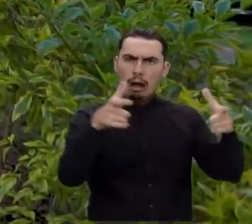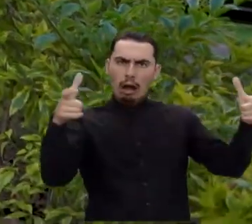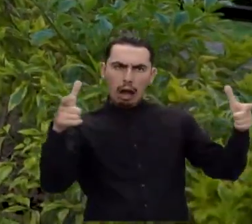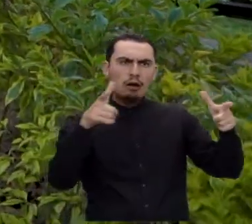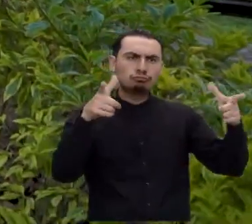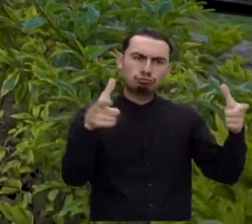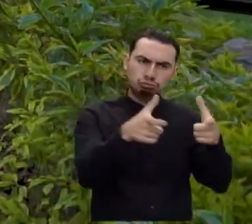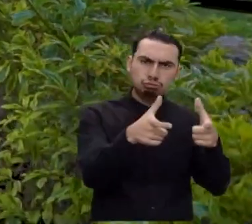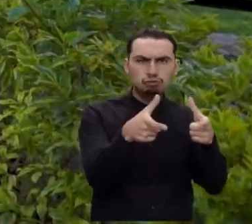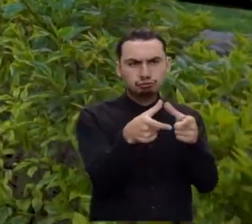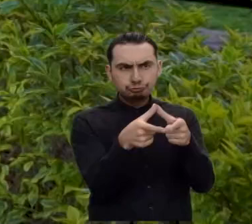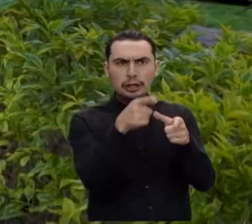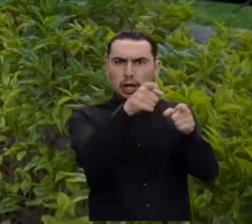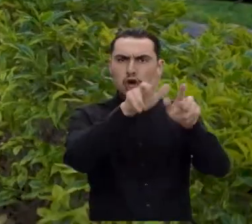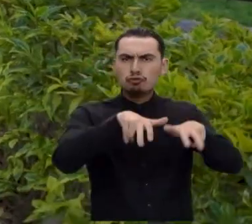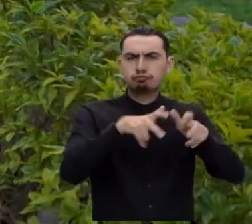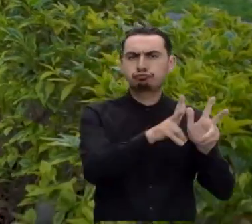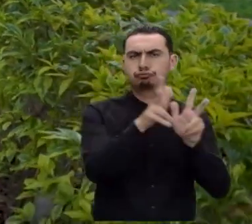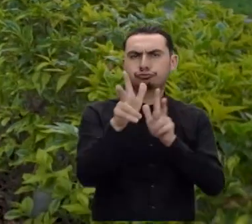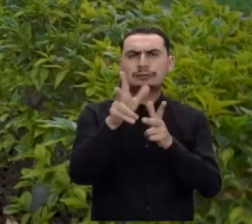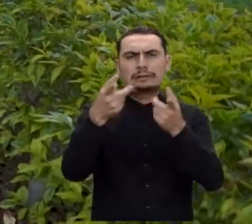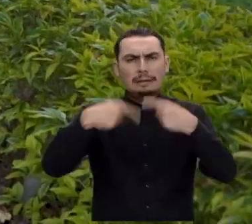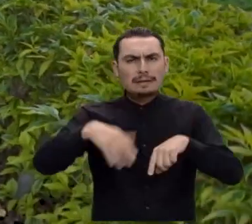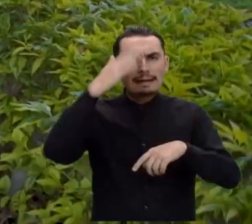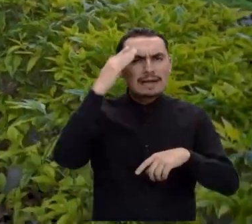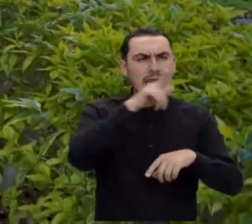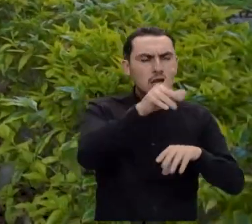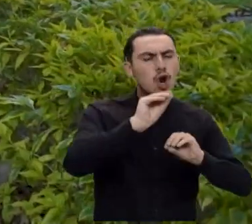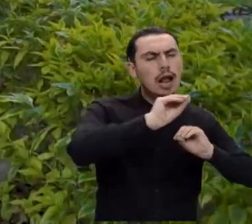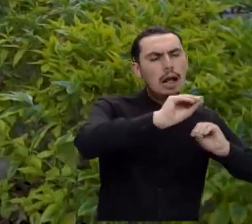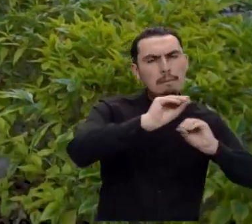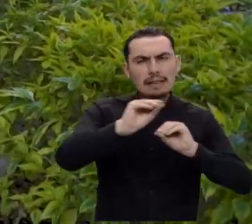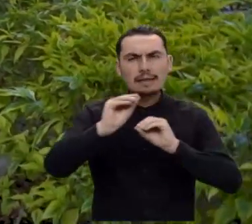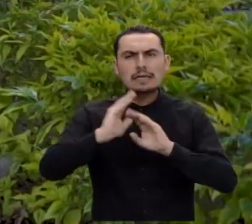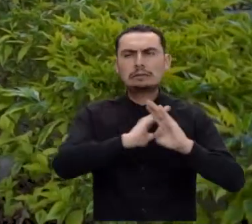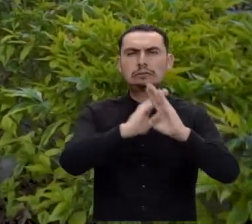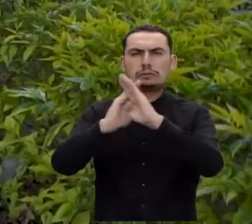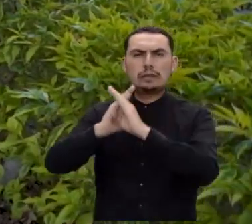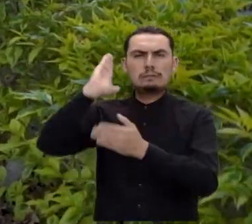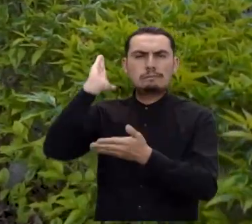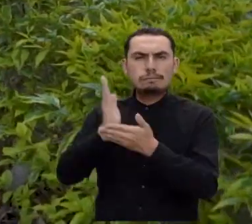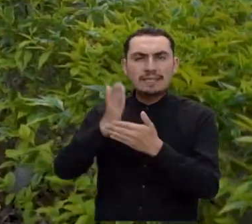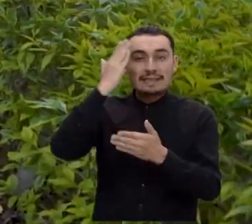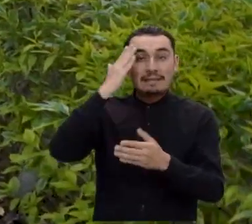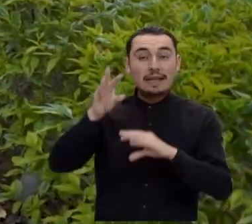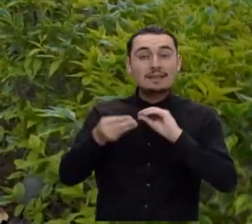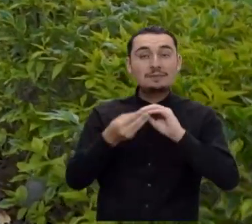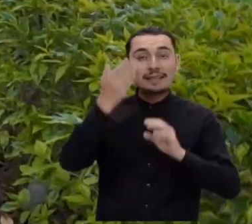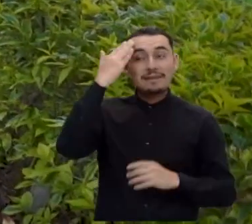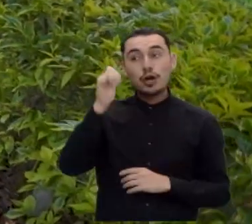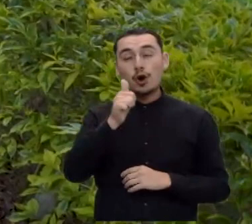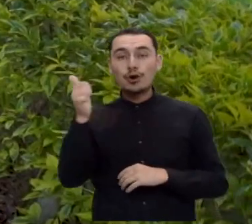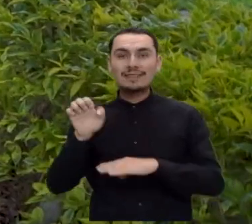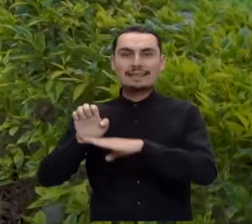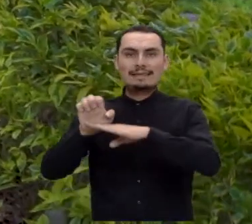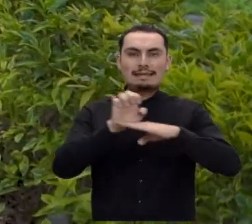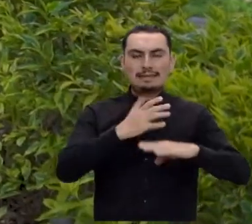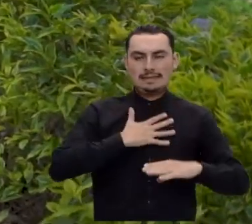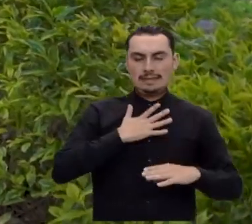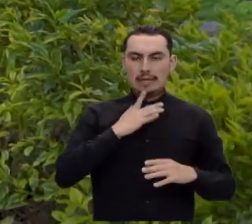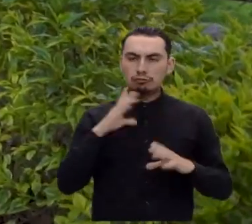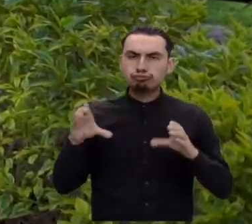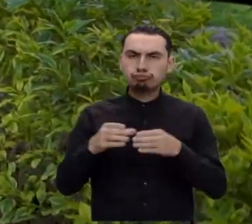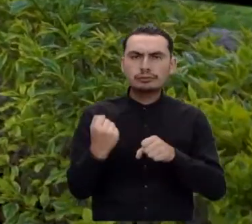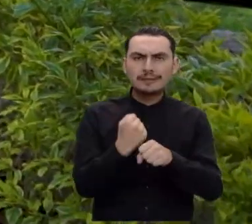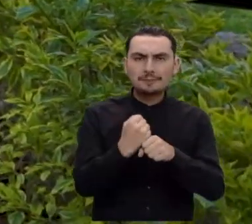y grandes productores colombianos, así como también su trabajo de capacitación y prevención del riesgo en articulación con otras entidades del